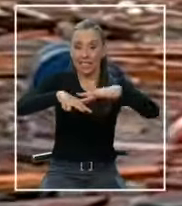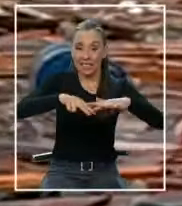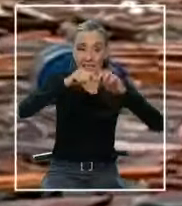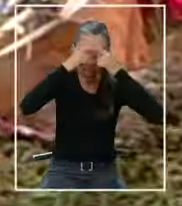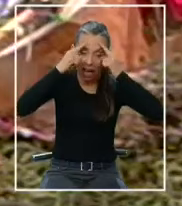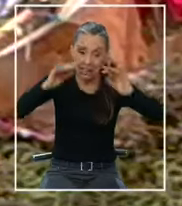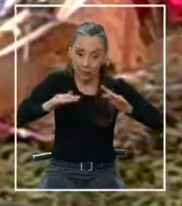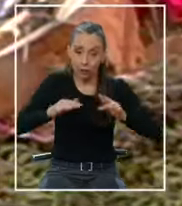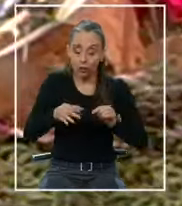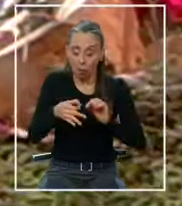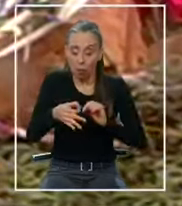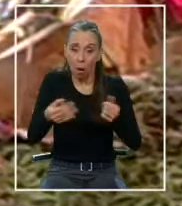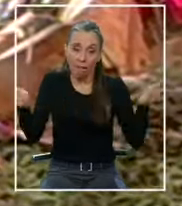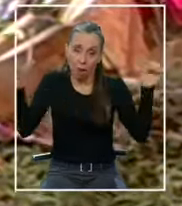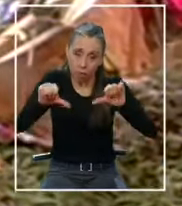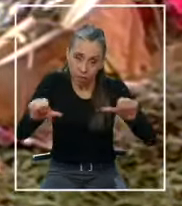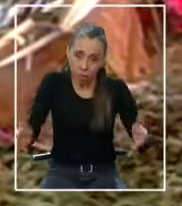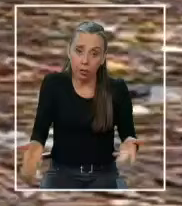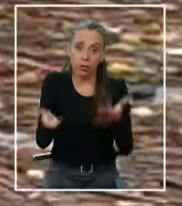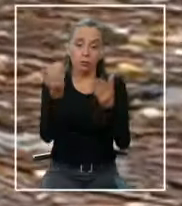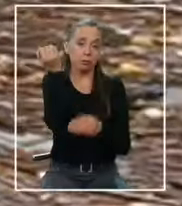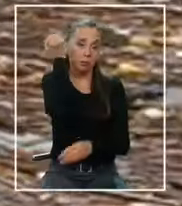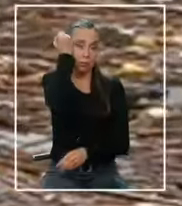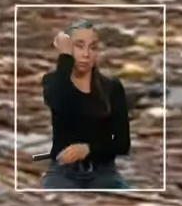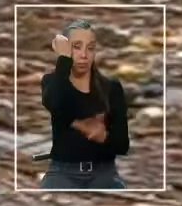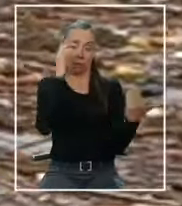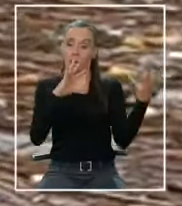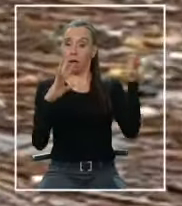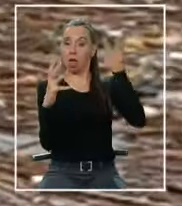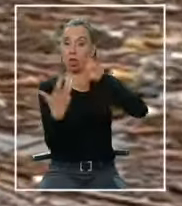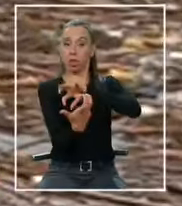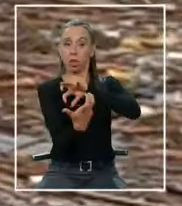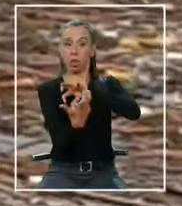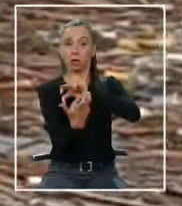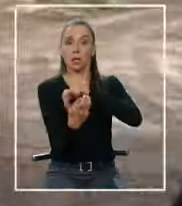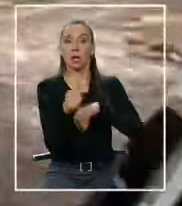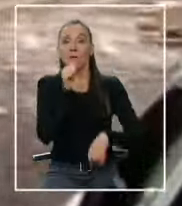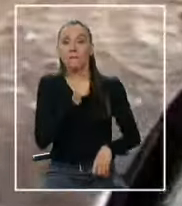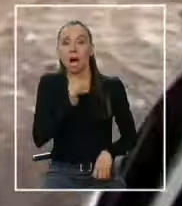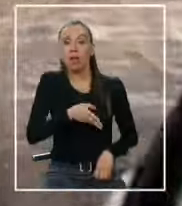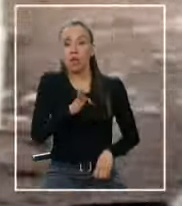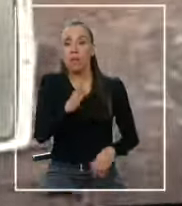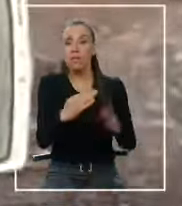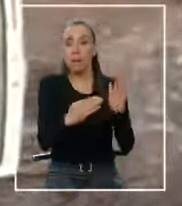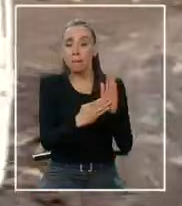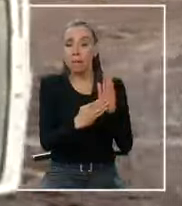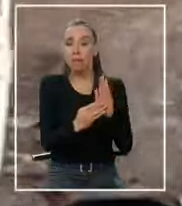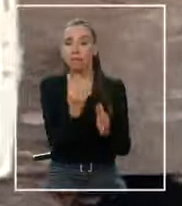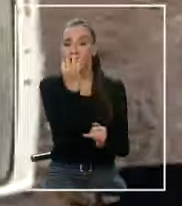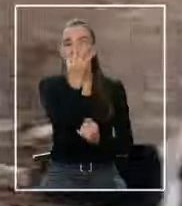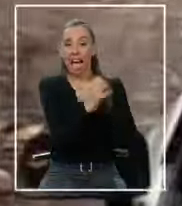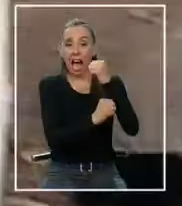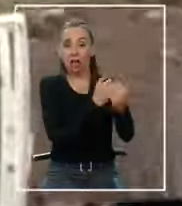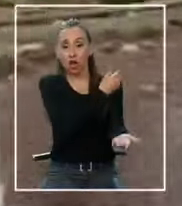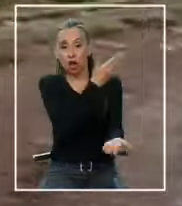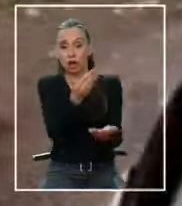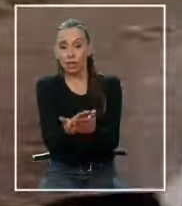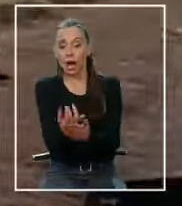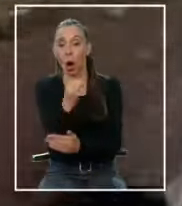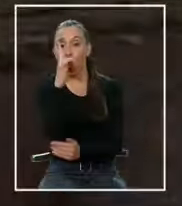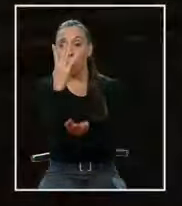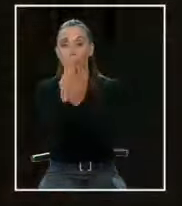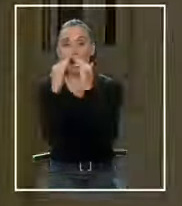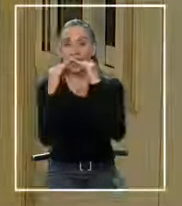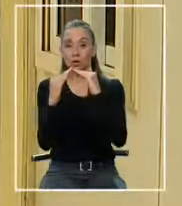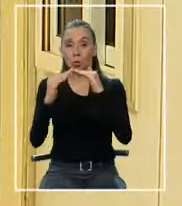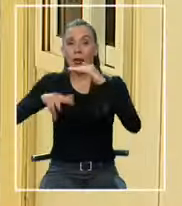levantaría a el poblado. Pero la imborrable huella de la catástrofe tiene hasta hoy una deuda pendiente. 14 años después, la única escuela